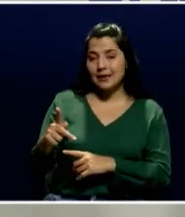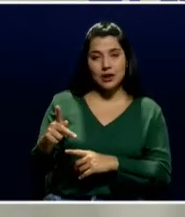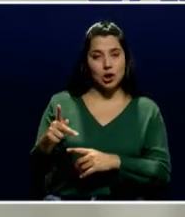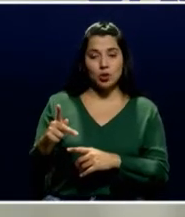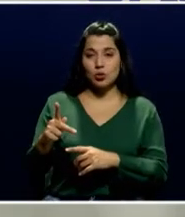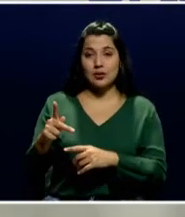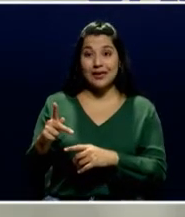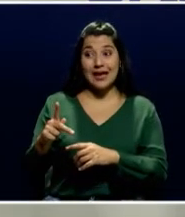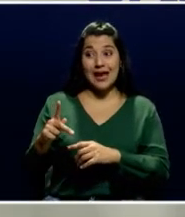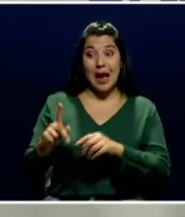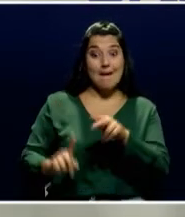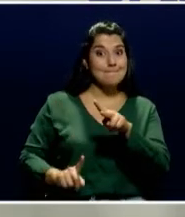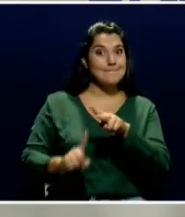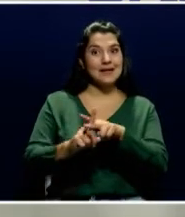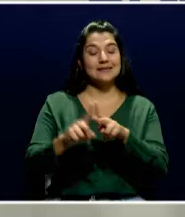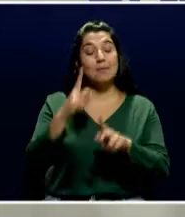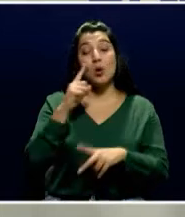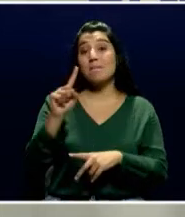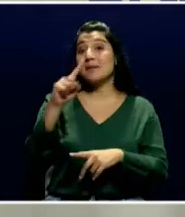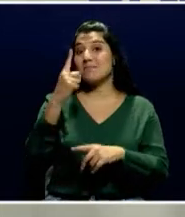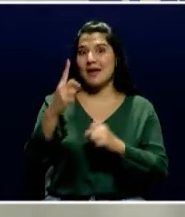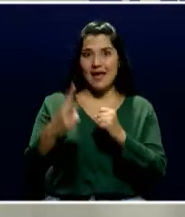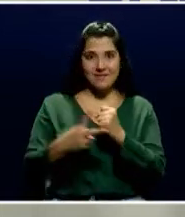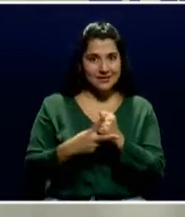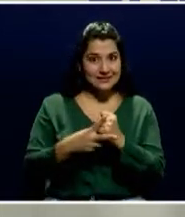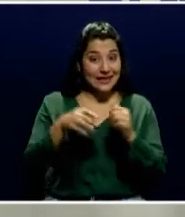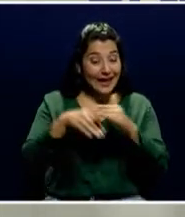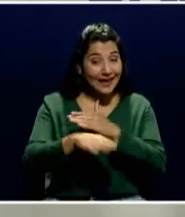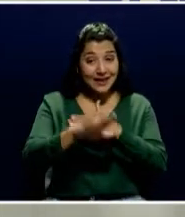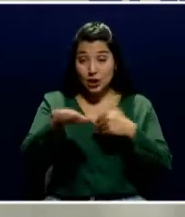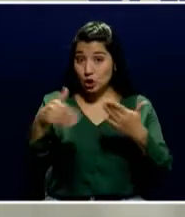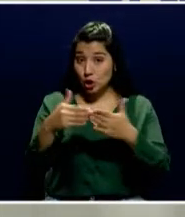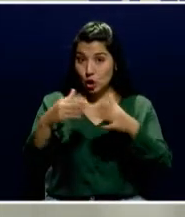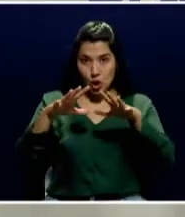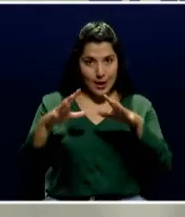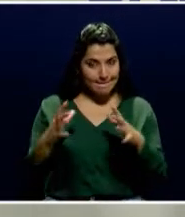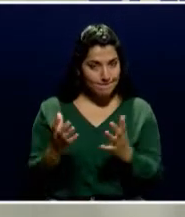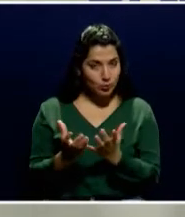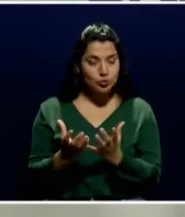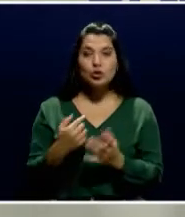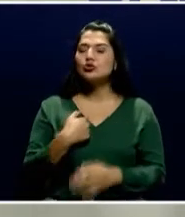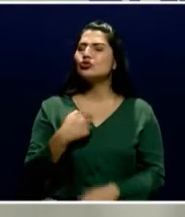nos enfrentamos. No creo yo que hayamos tenido